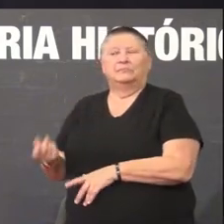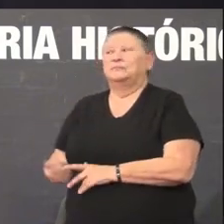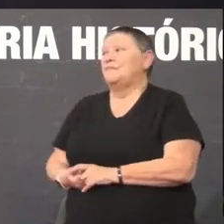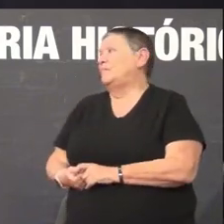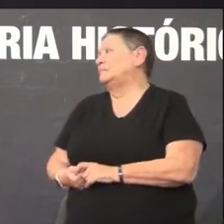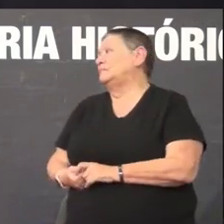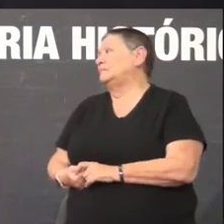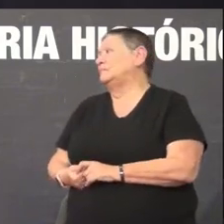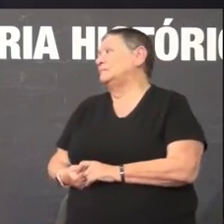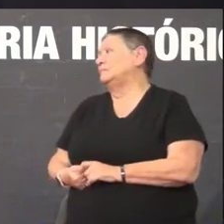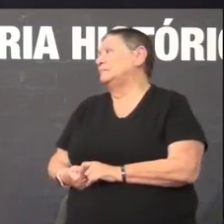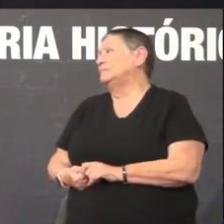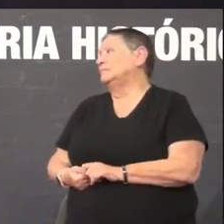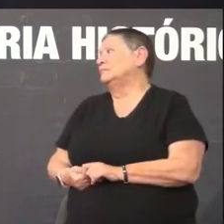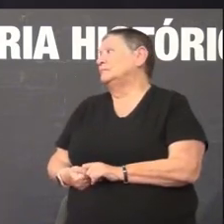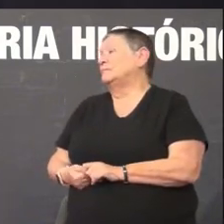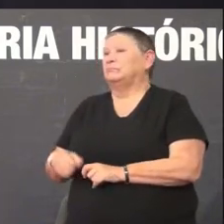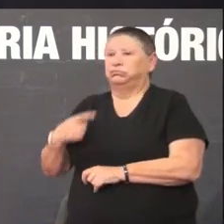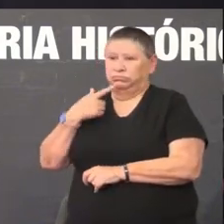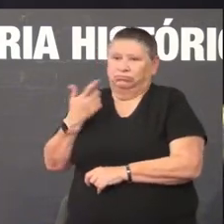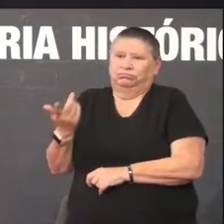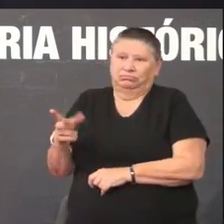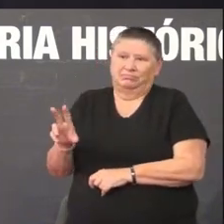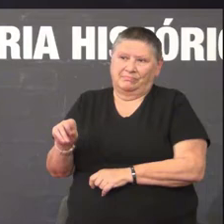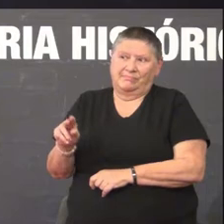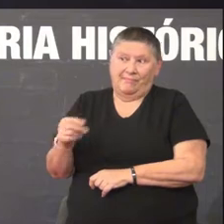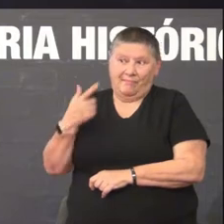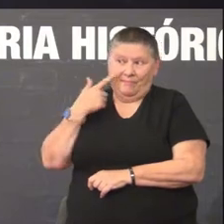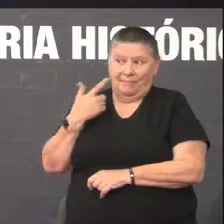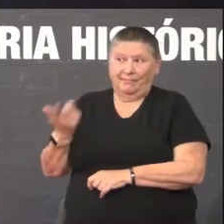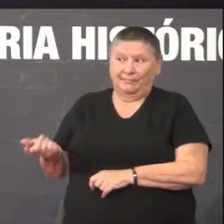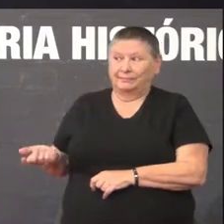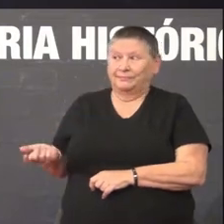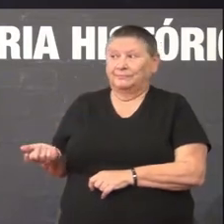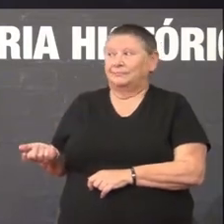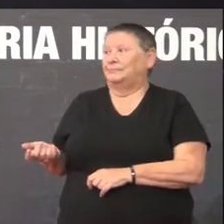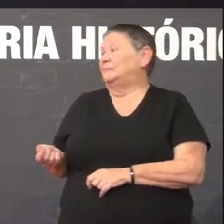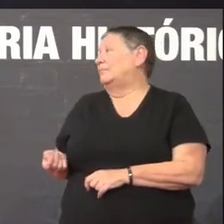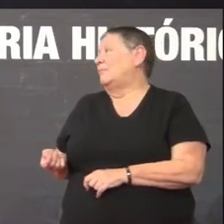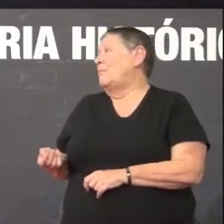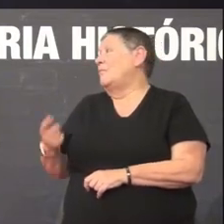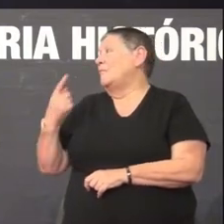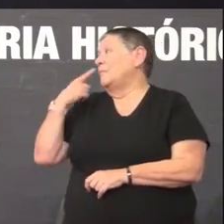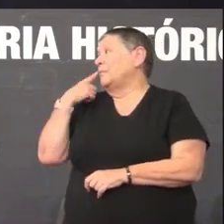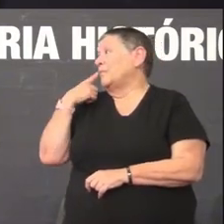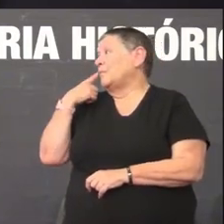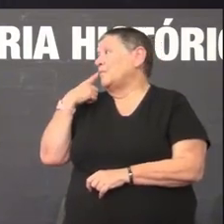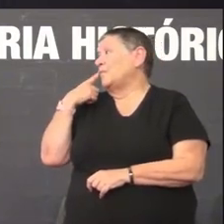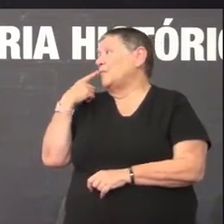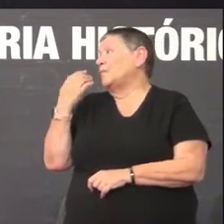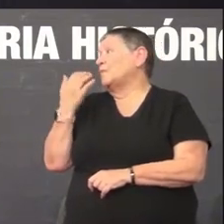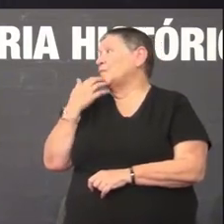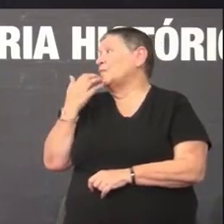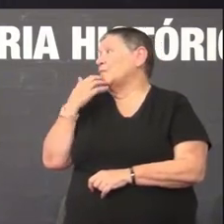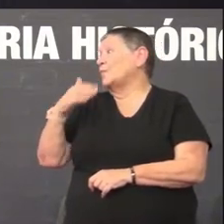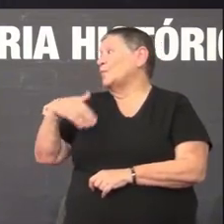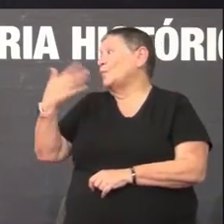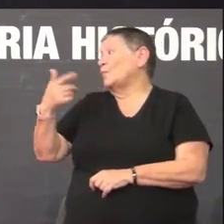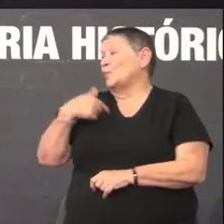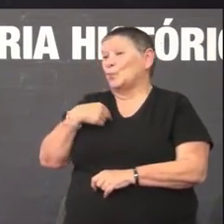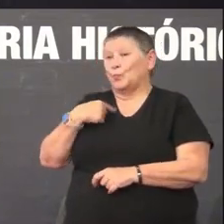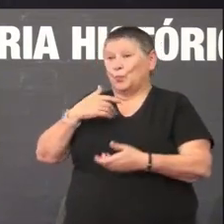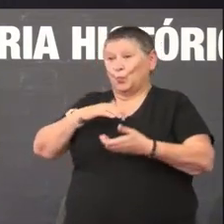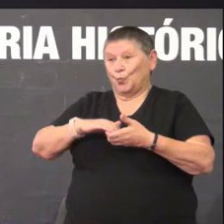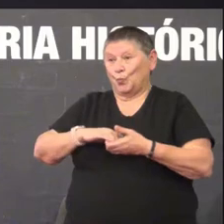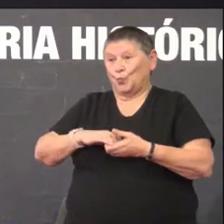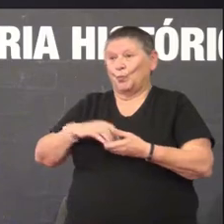Es una cosa tremenda, ¿no? La verdad es que también os digo una cosa, yo cuando tenga un cuñado también le